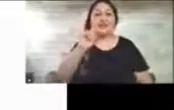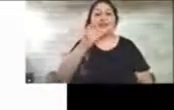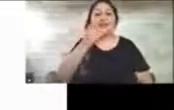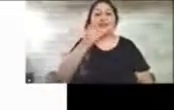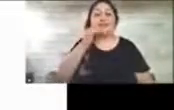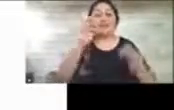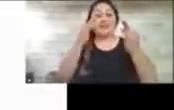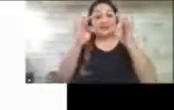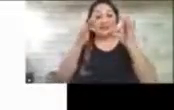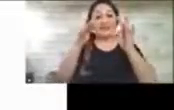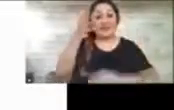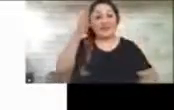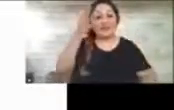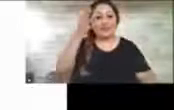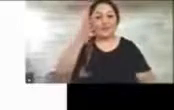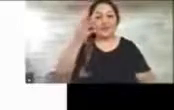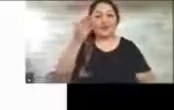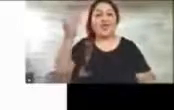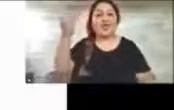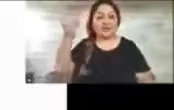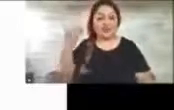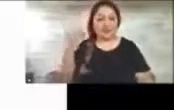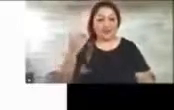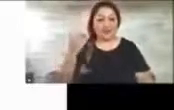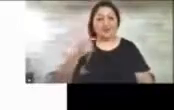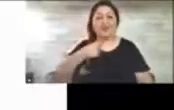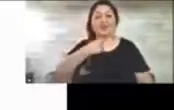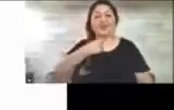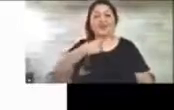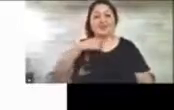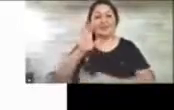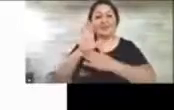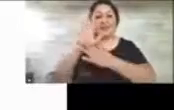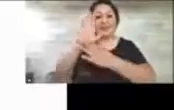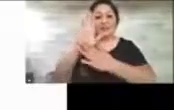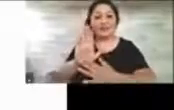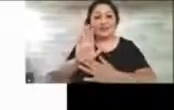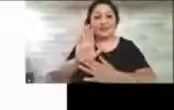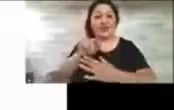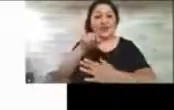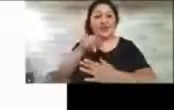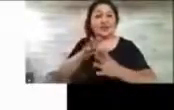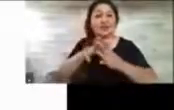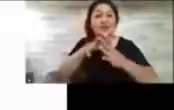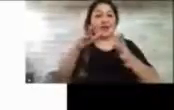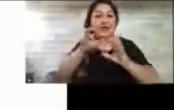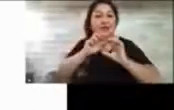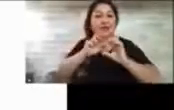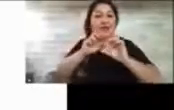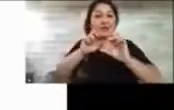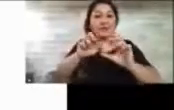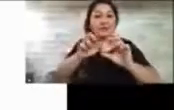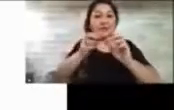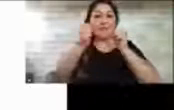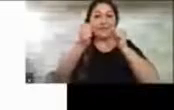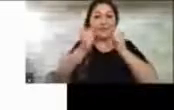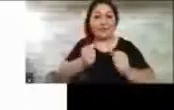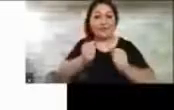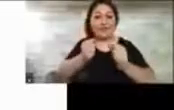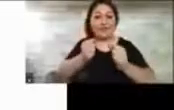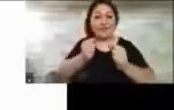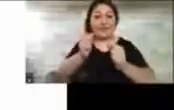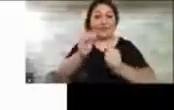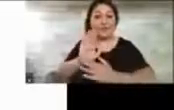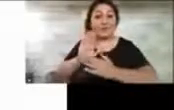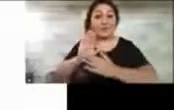Pablo, a Marión y a Isidora, por sus interesantes presentaciones. Esta es una gran oportunidad para poder posicionar y